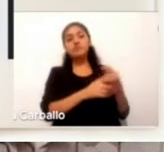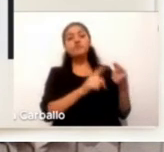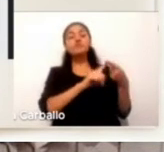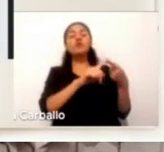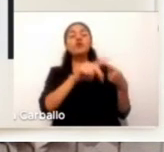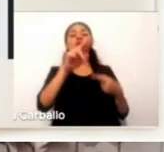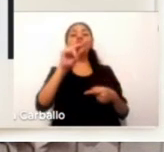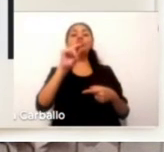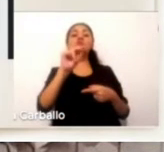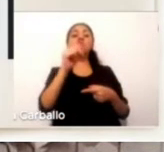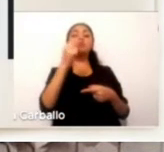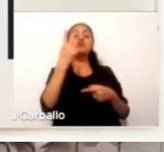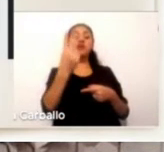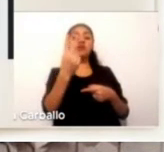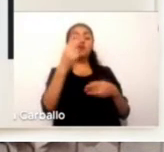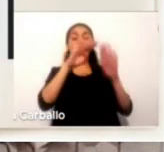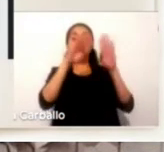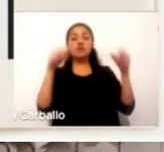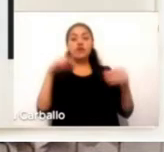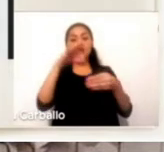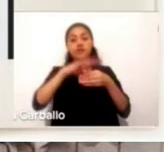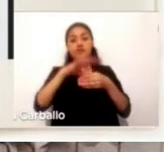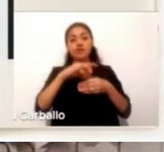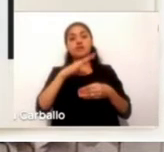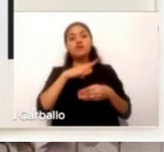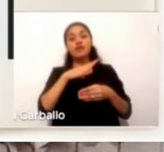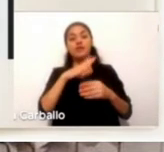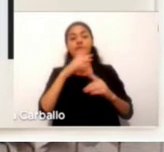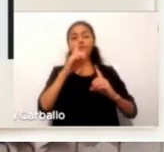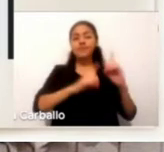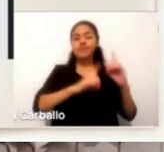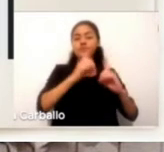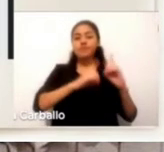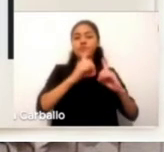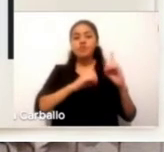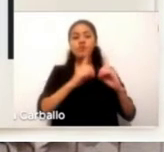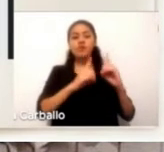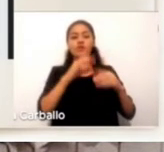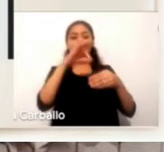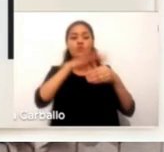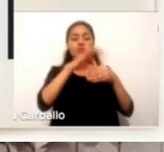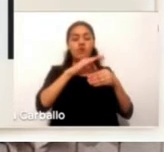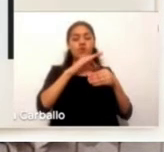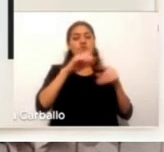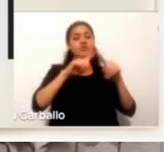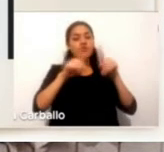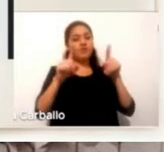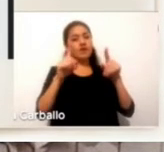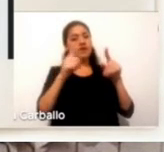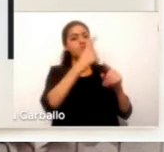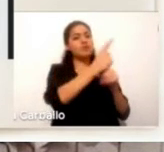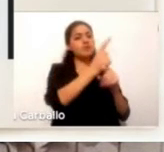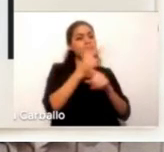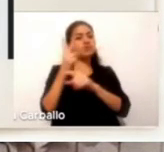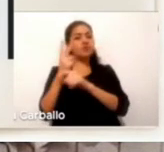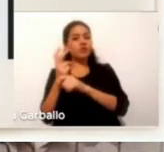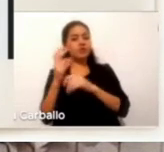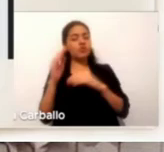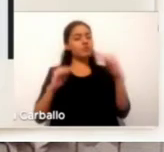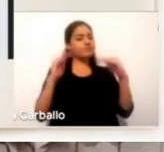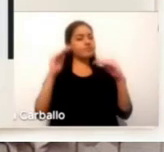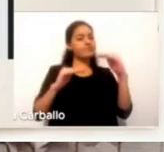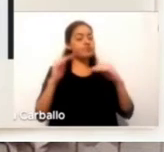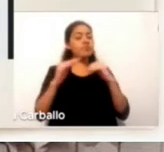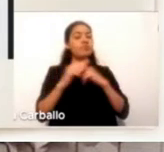se acreditó la existencia de inconsistencias menores a la diferencia de votos entre el primer y segundo lugar, por lo que no se actualiza el